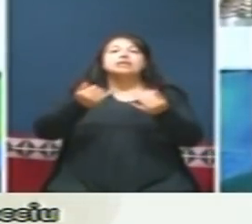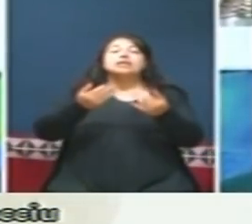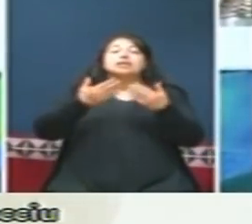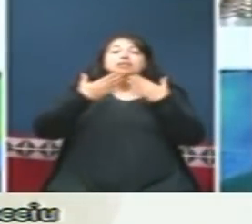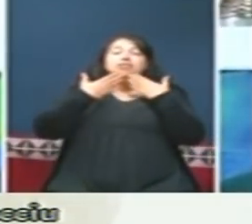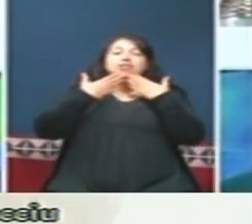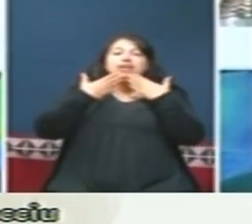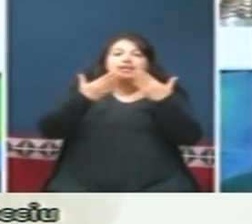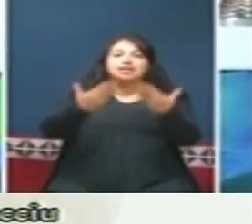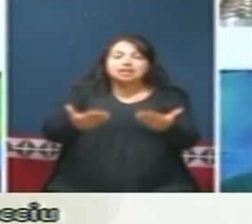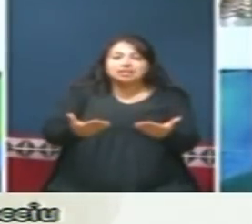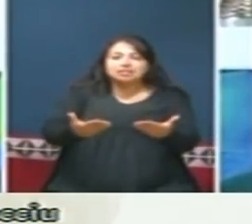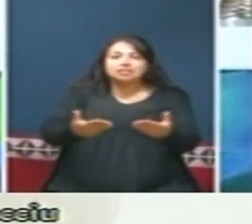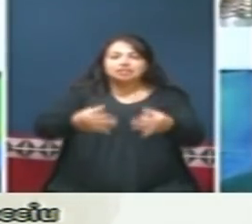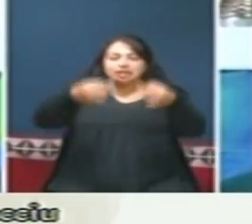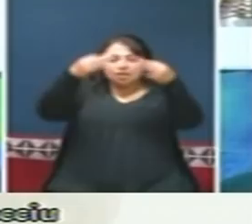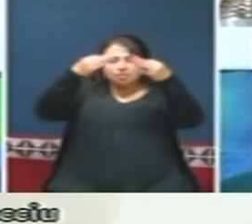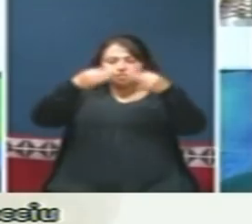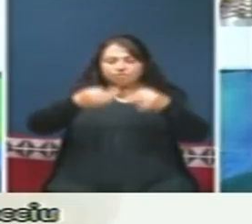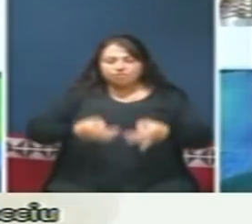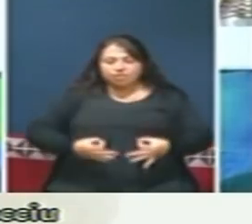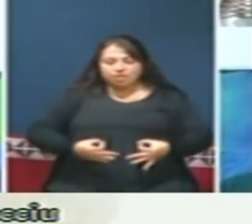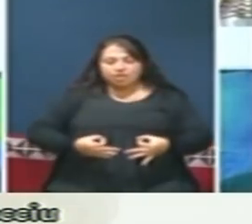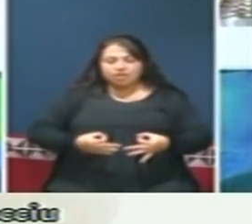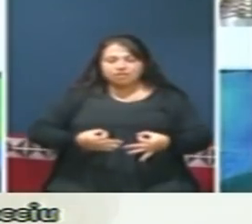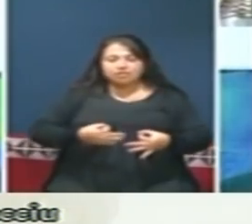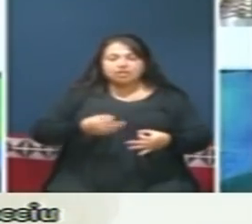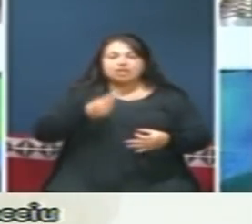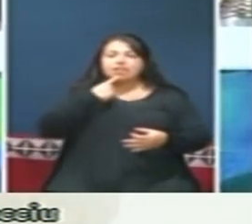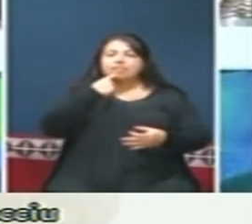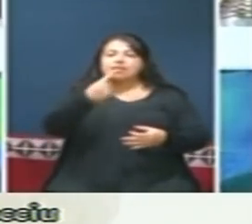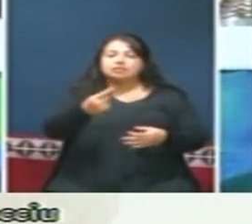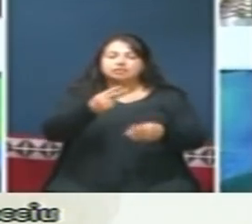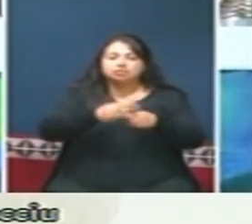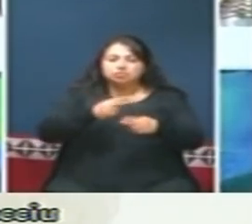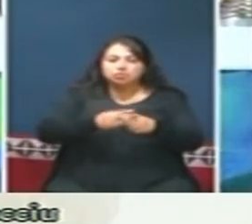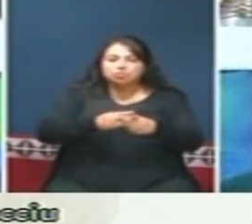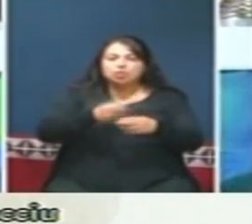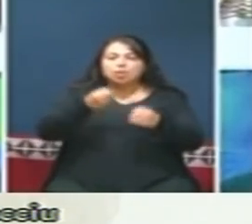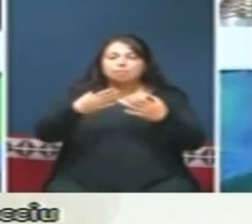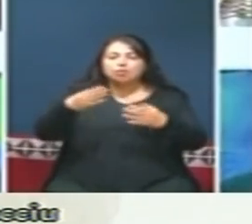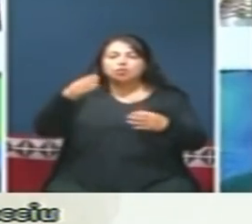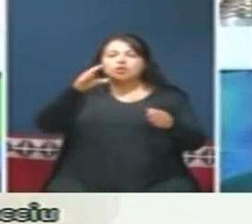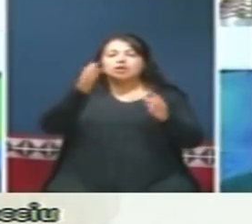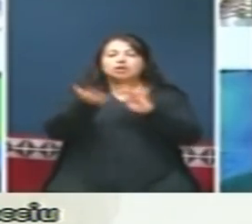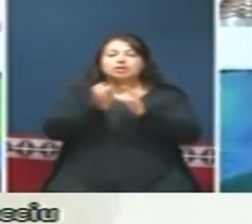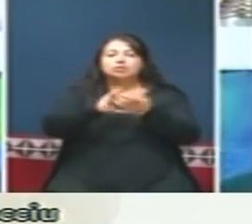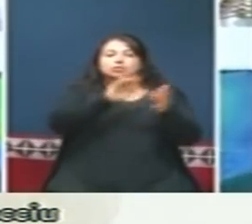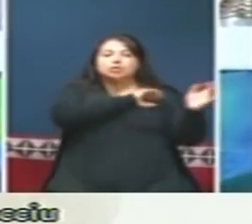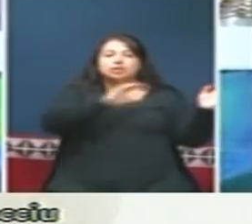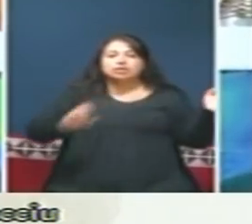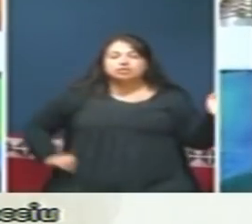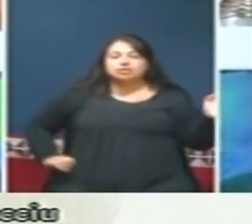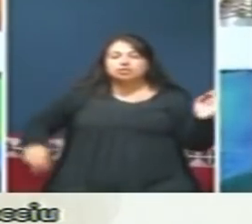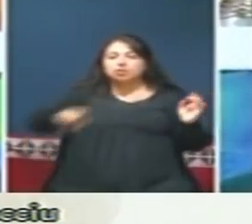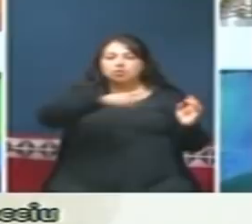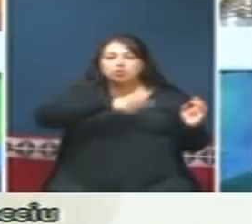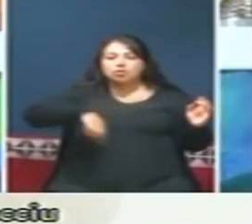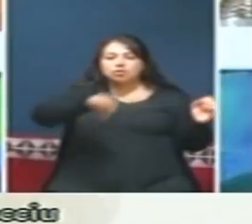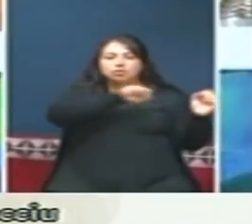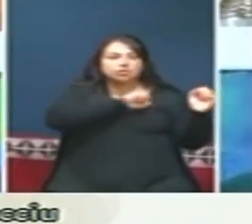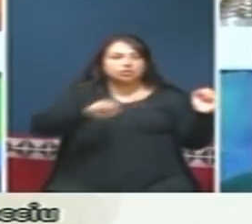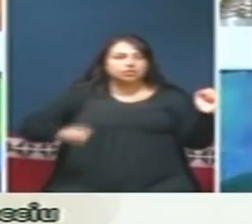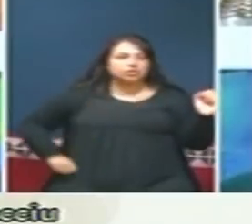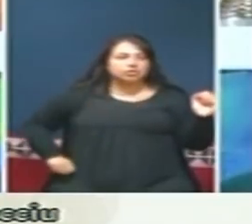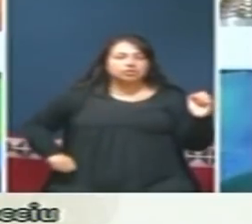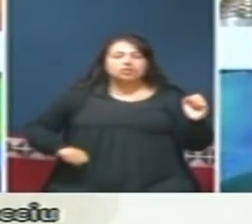de permanecer fieles en la confesión de tu nombre. Por Jesucristo nuestro Señor. Amén. El Señor